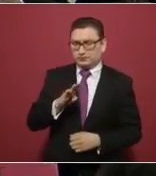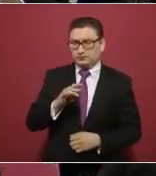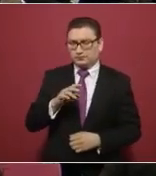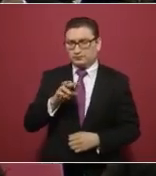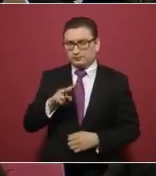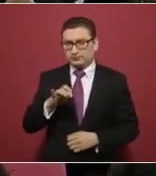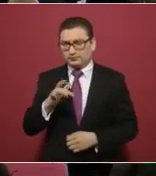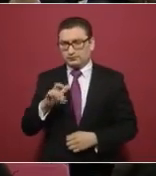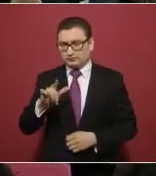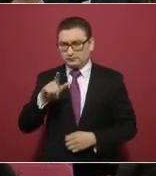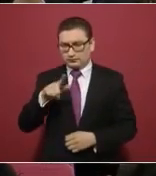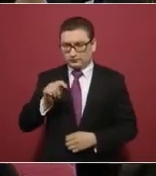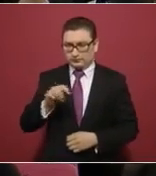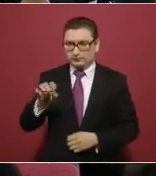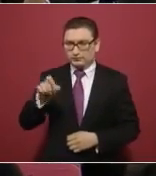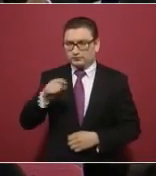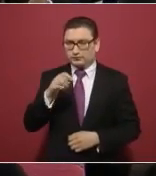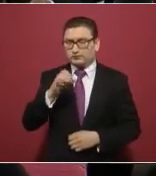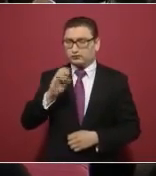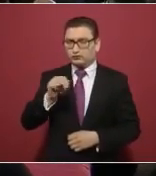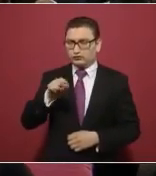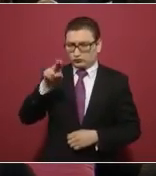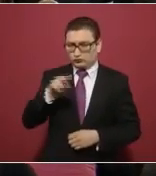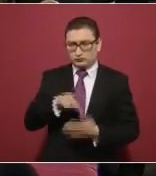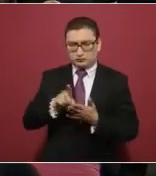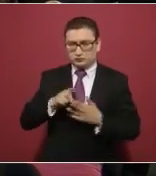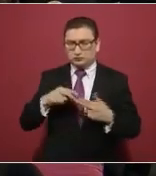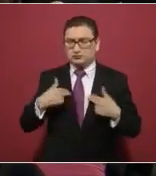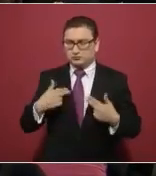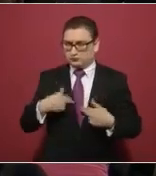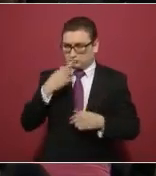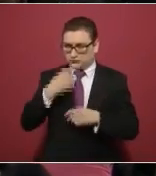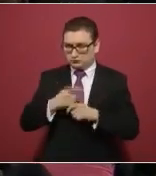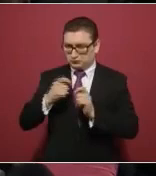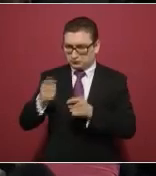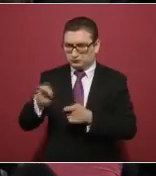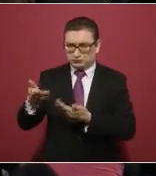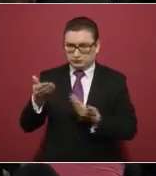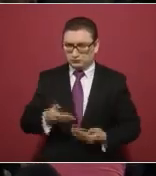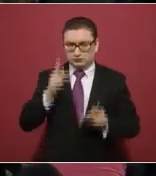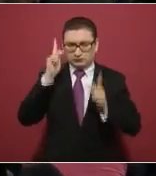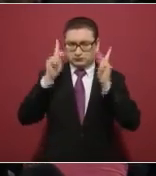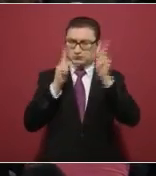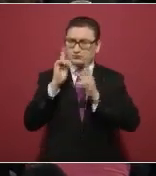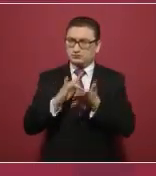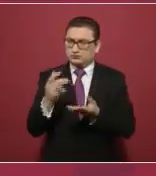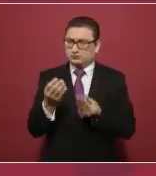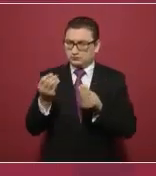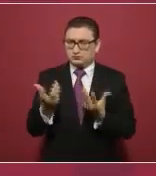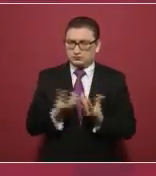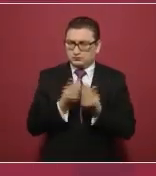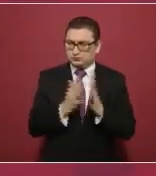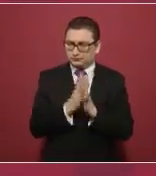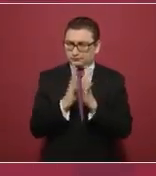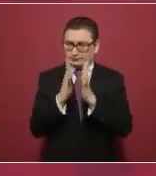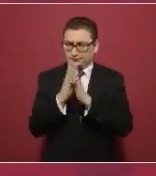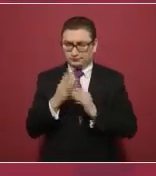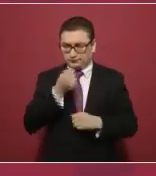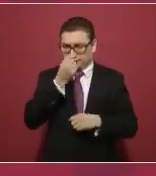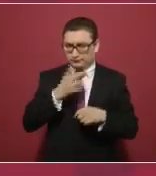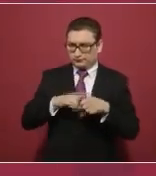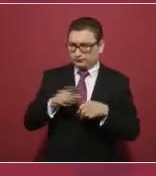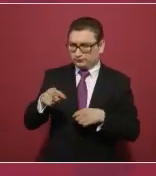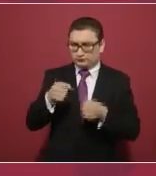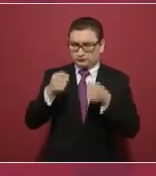alta comisionada de las Naciones Unidas para los Derechos Humanos. Muchas gracias por su visita, por su participación. Señor secretario de